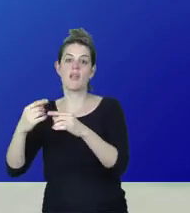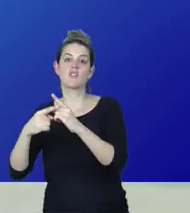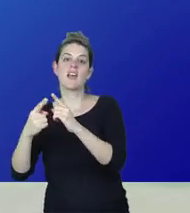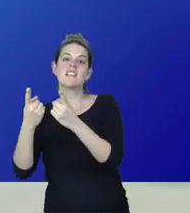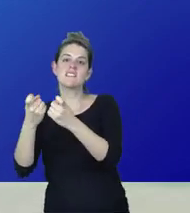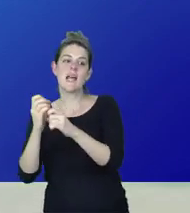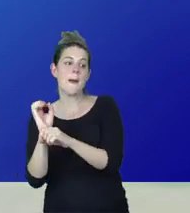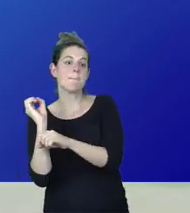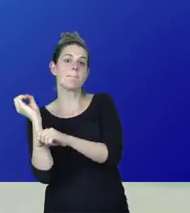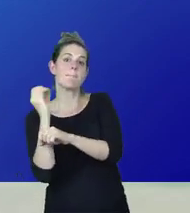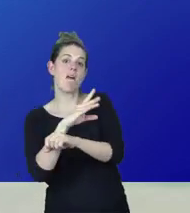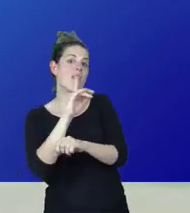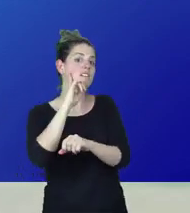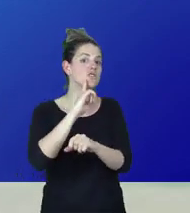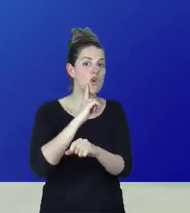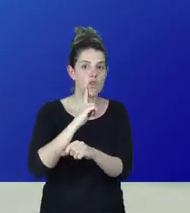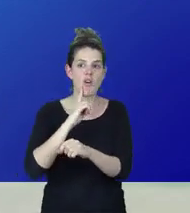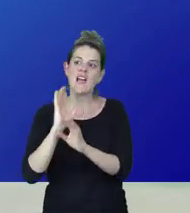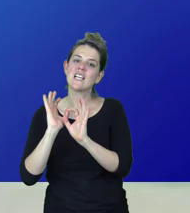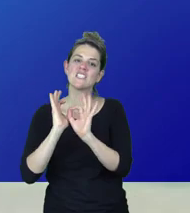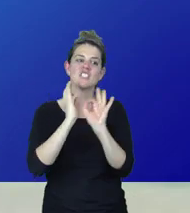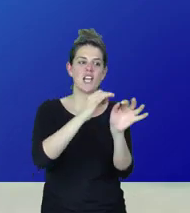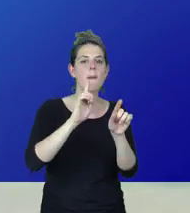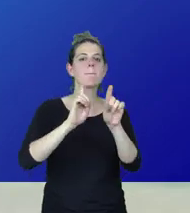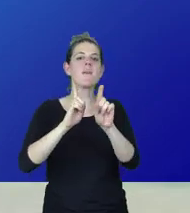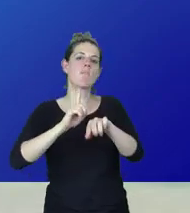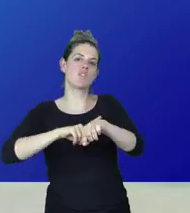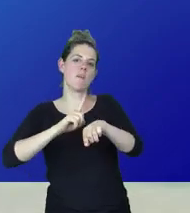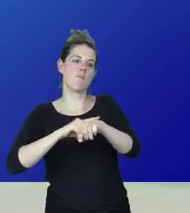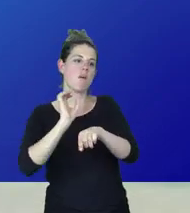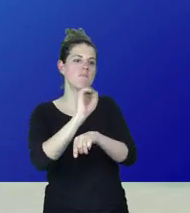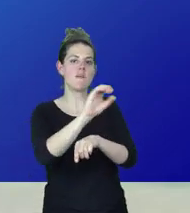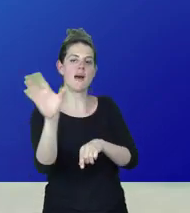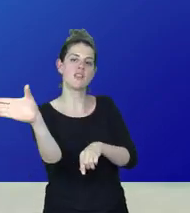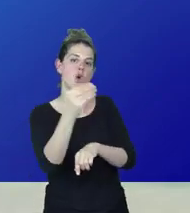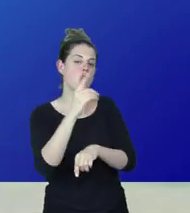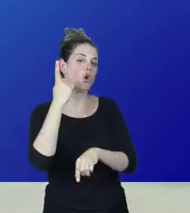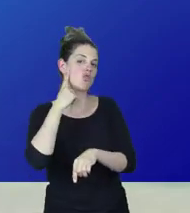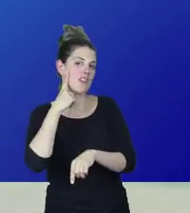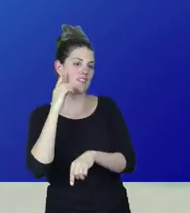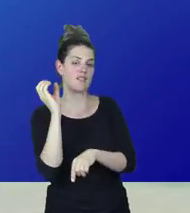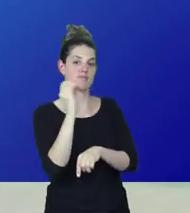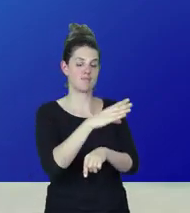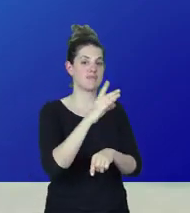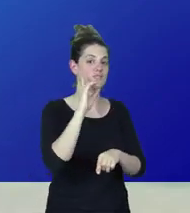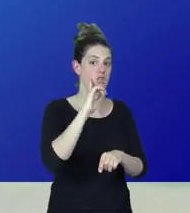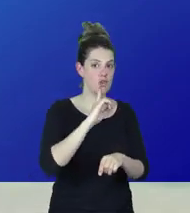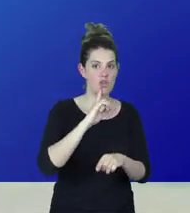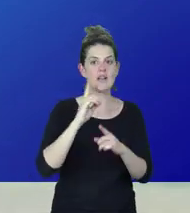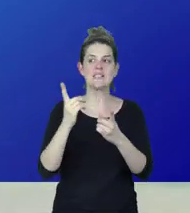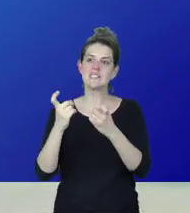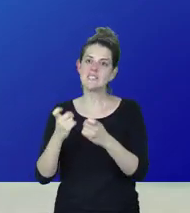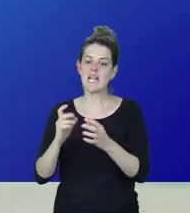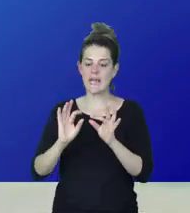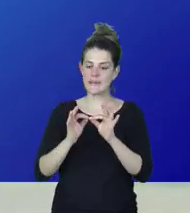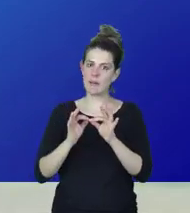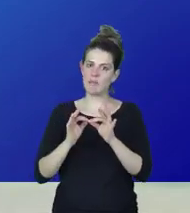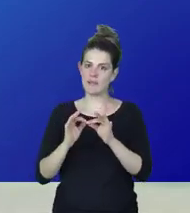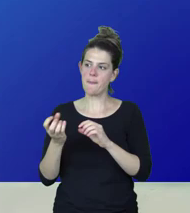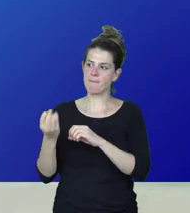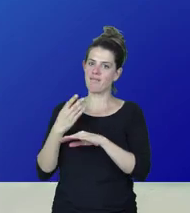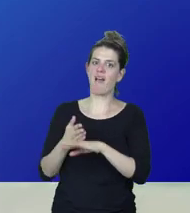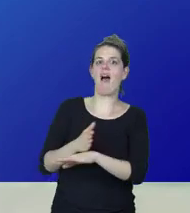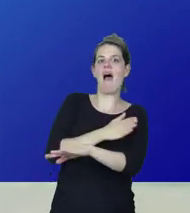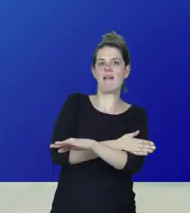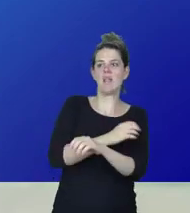al estudiante, necesita que sea enviado con antelación al intérprete que está trabajando en esa hora de clase. Por supuesto